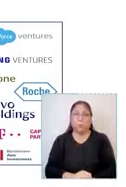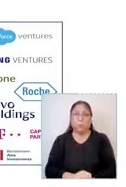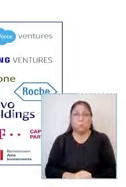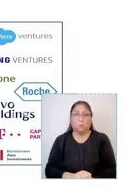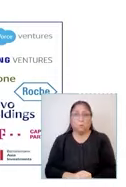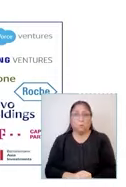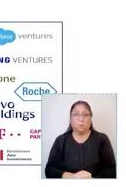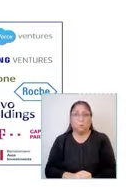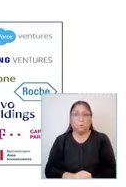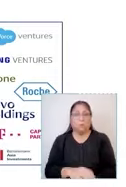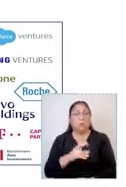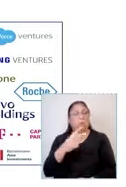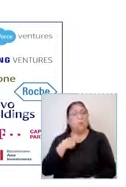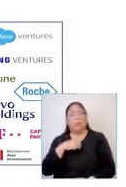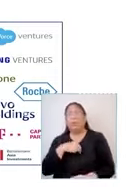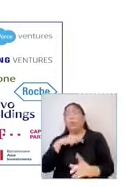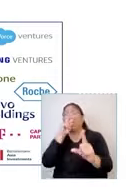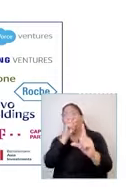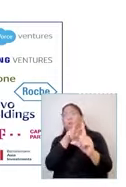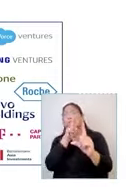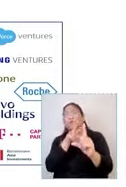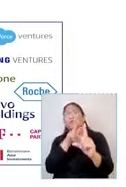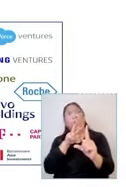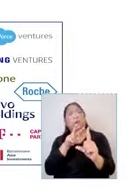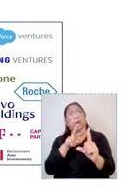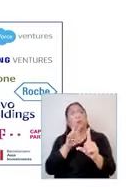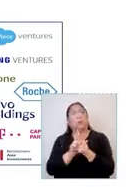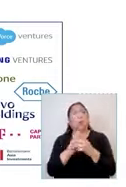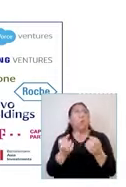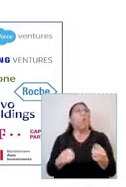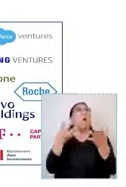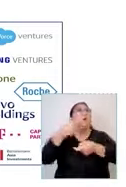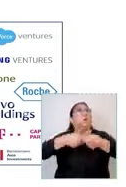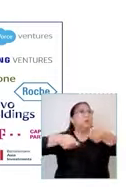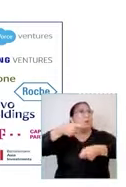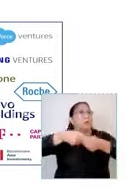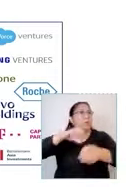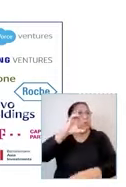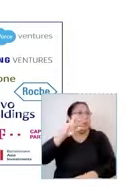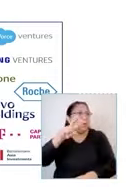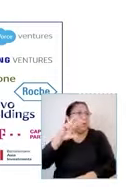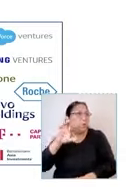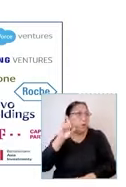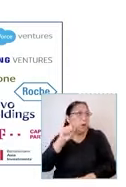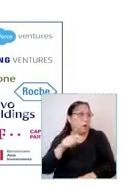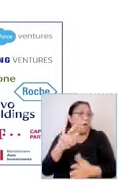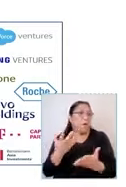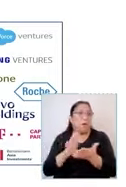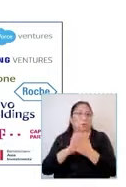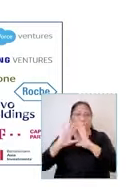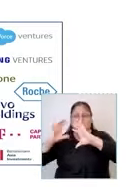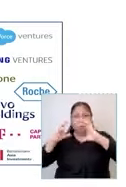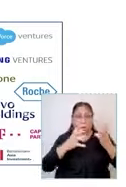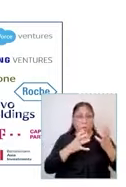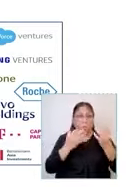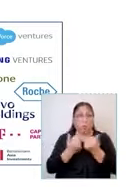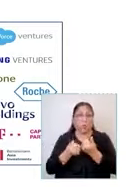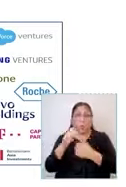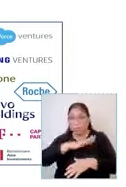Y si nos fijamos en la ratio de inversiones CVC comparado con las inversiones